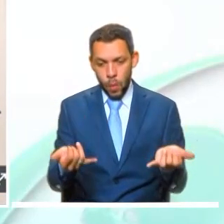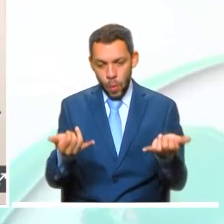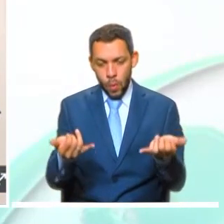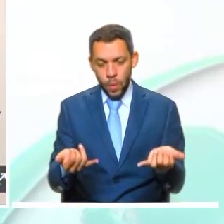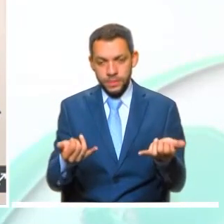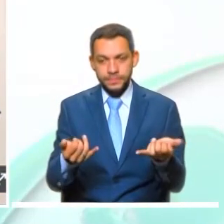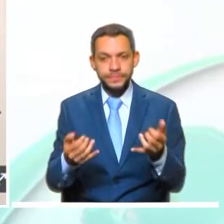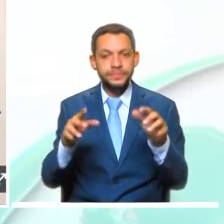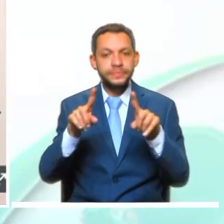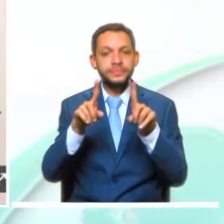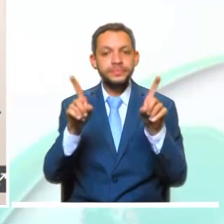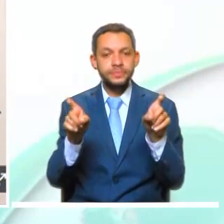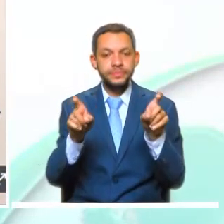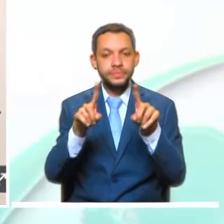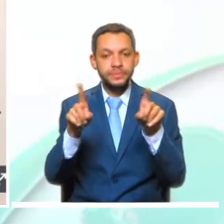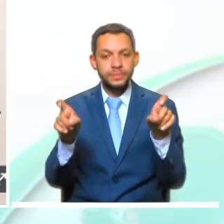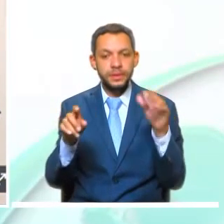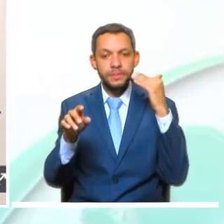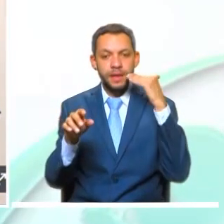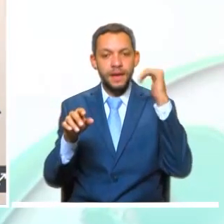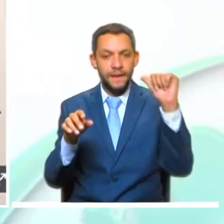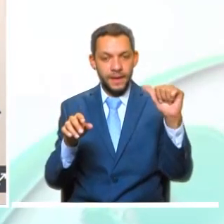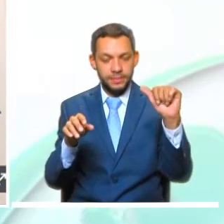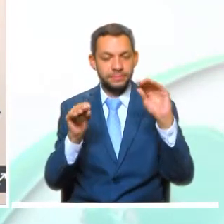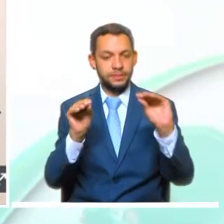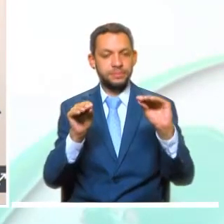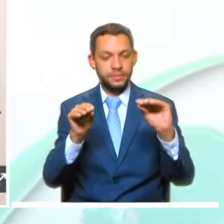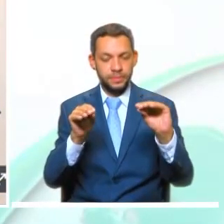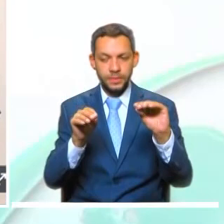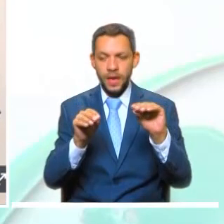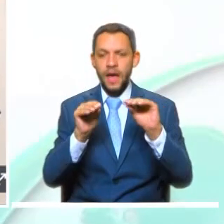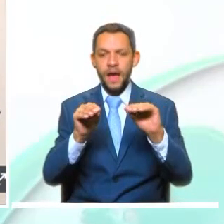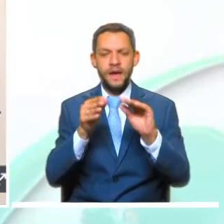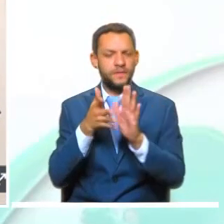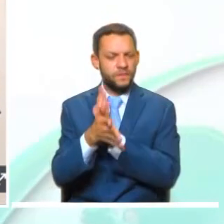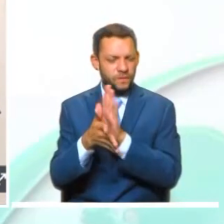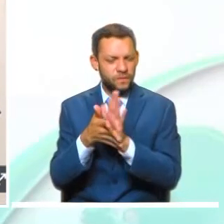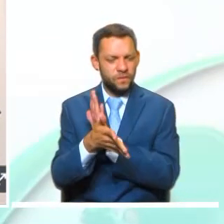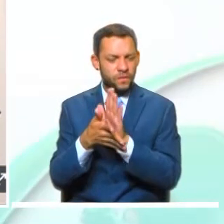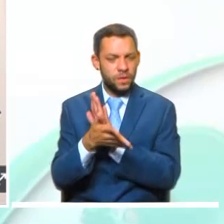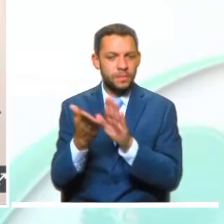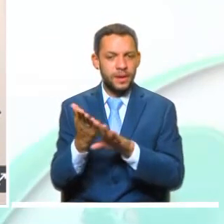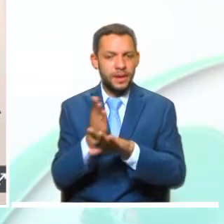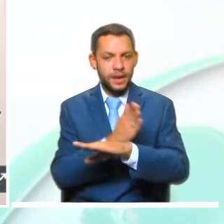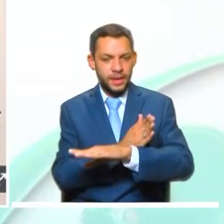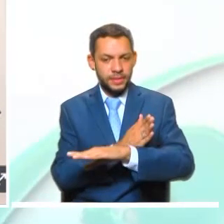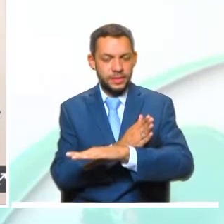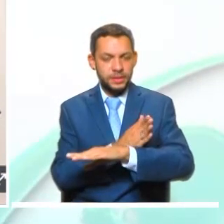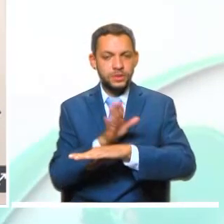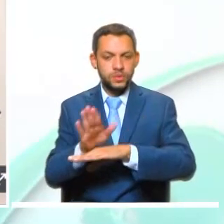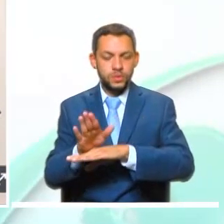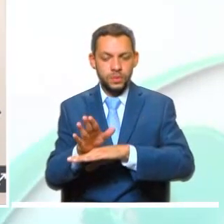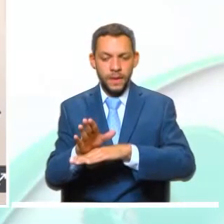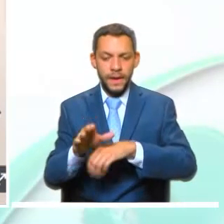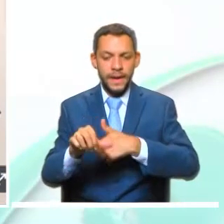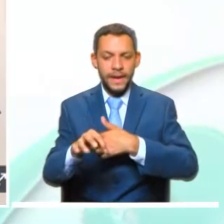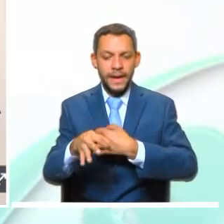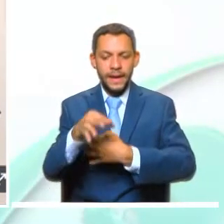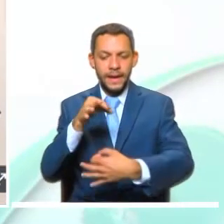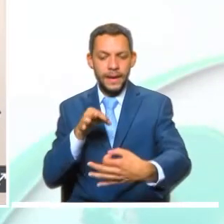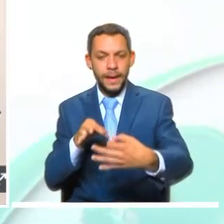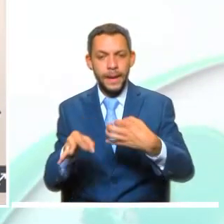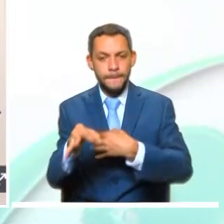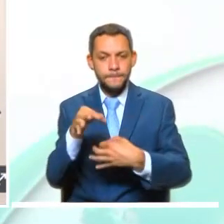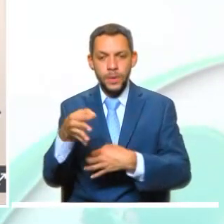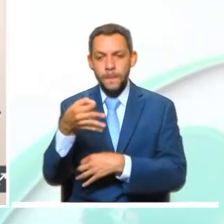el tema de la mujer yo les quiero comentar algo cuando la pregunta pasada la señora estaba buscando un sustituto sustituto hormonal y yo les